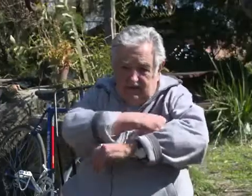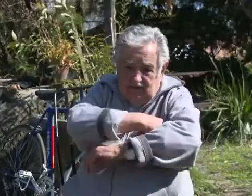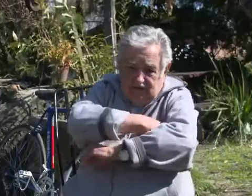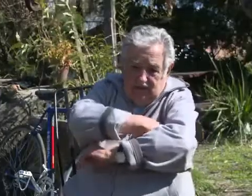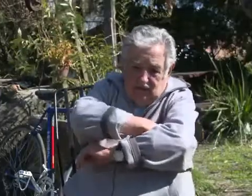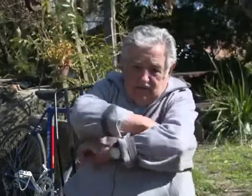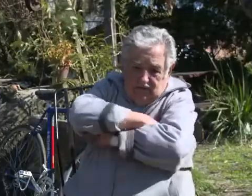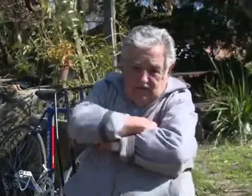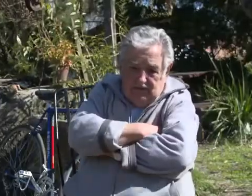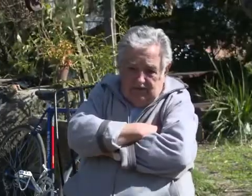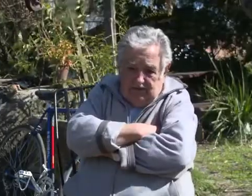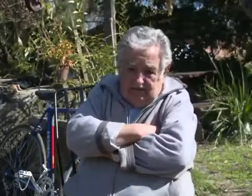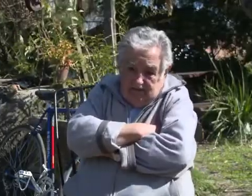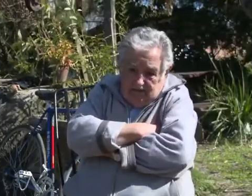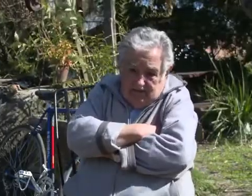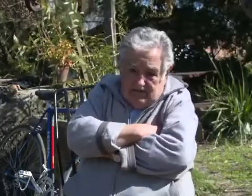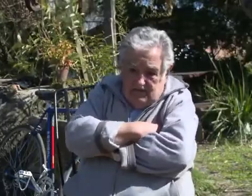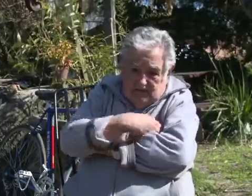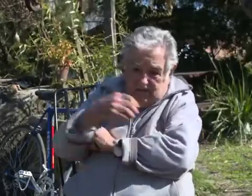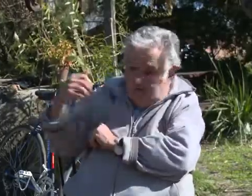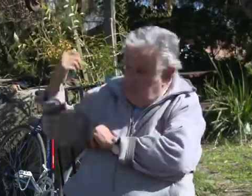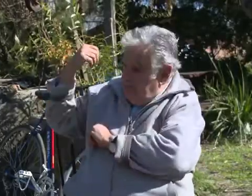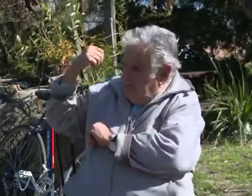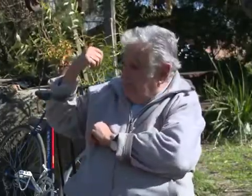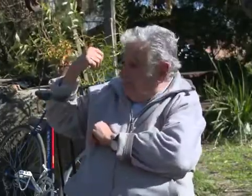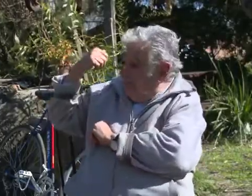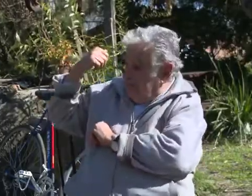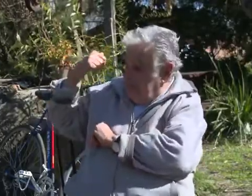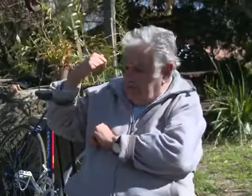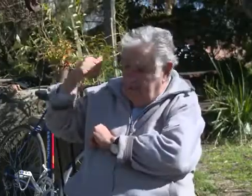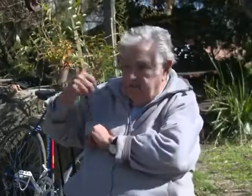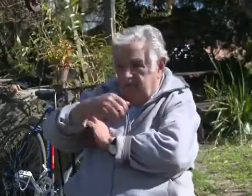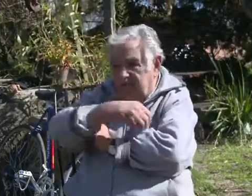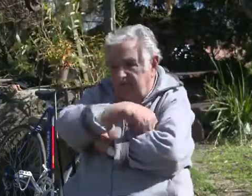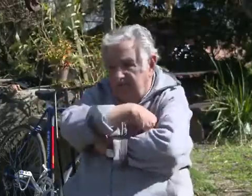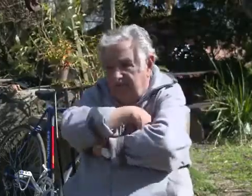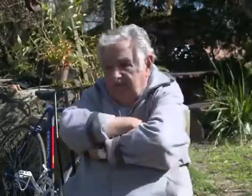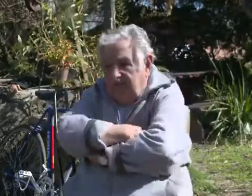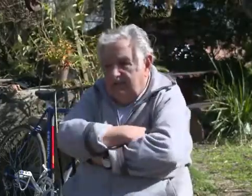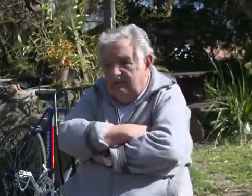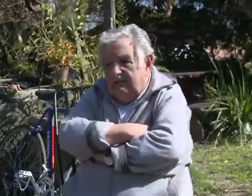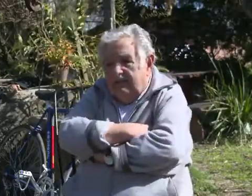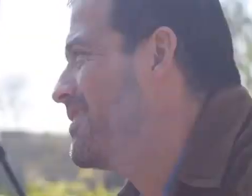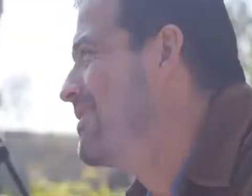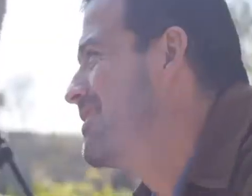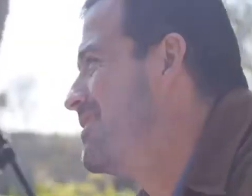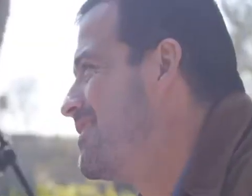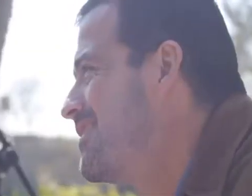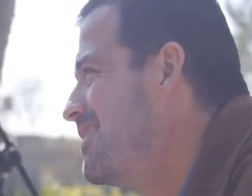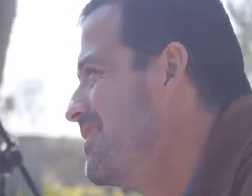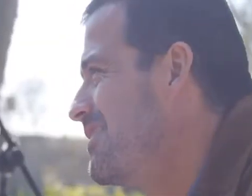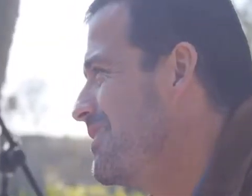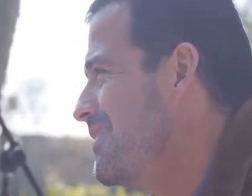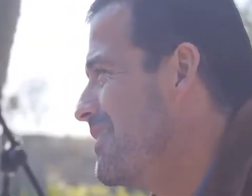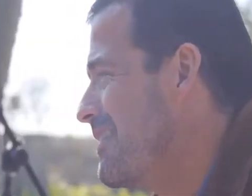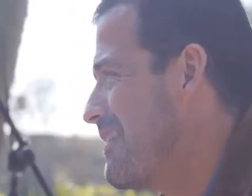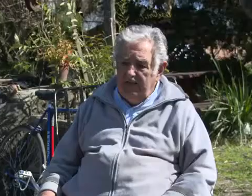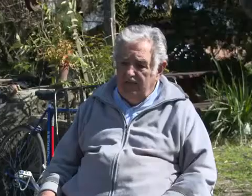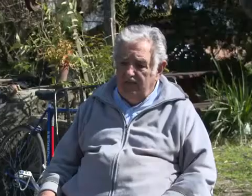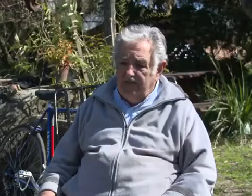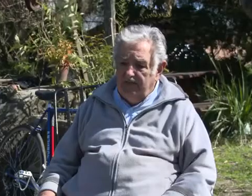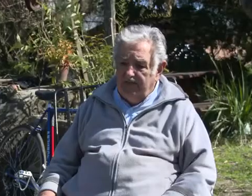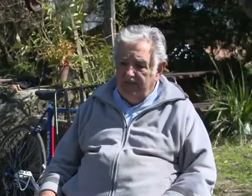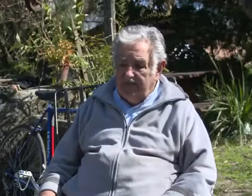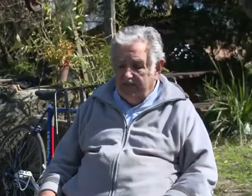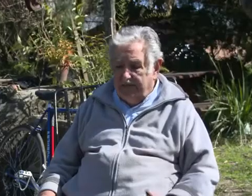eso que quiero hacer una escuela cuando me vaya. Me prestan ese galpón que está ahí enfrente. Sí, el que está ahí enfrente. Y quiero hacer una escuela de oficios rurales.